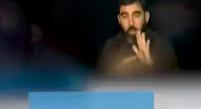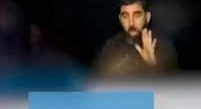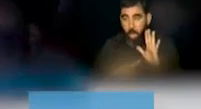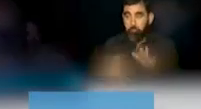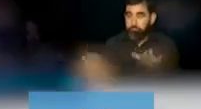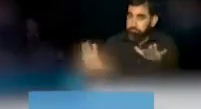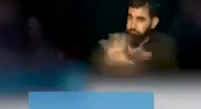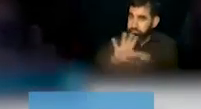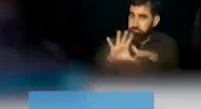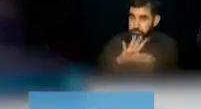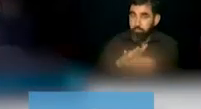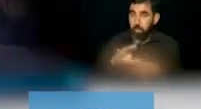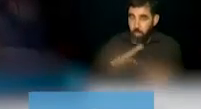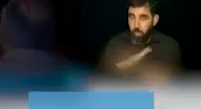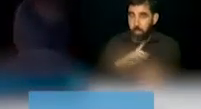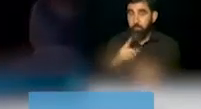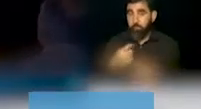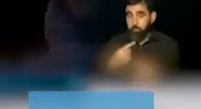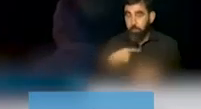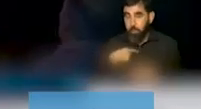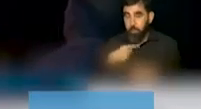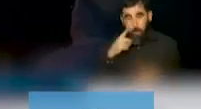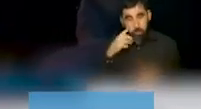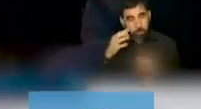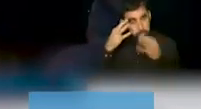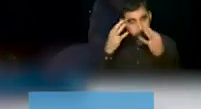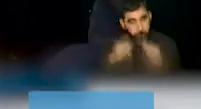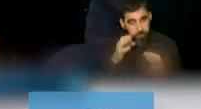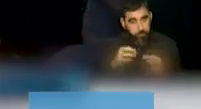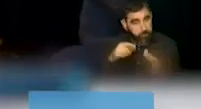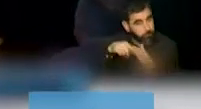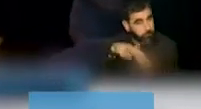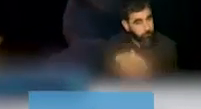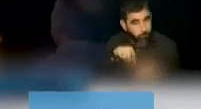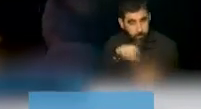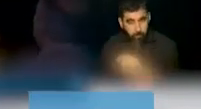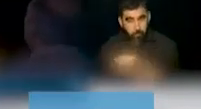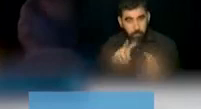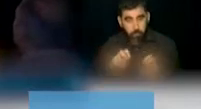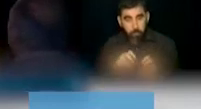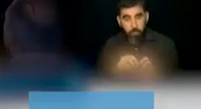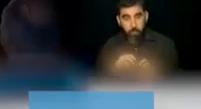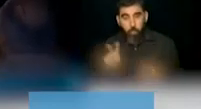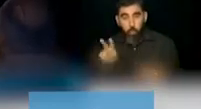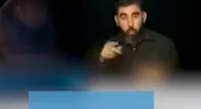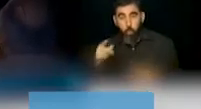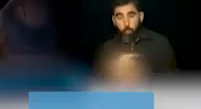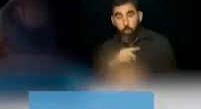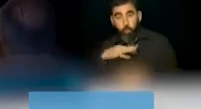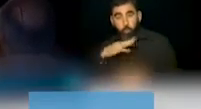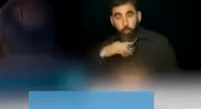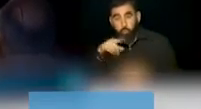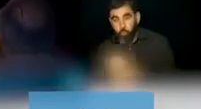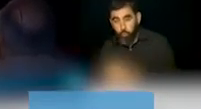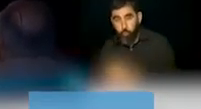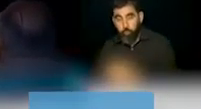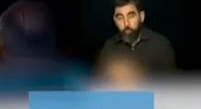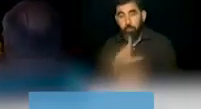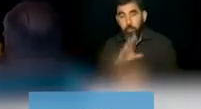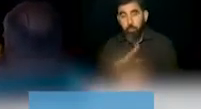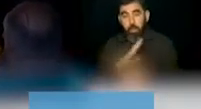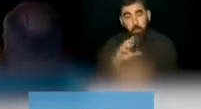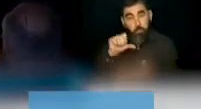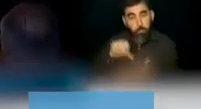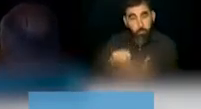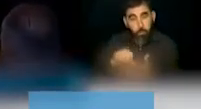naciente, del que no sabemos casi nada, ¿verdad?, que no conocemos. Creo que la figura del vice recién se hizo célebre por una frase muy